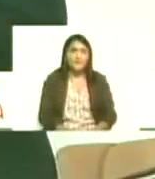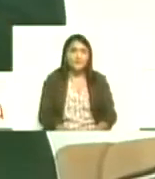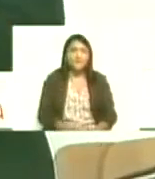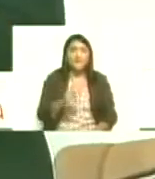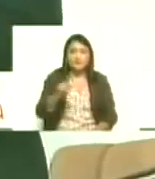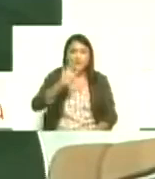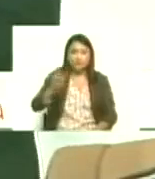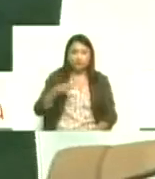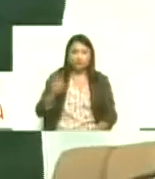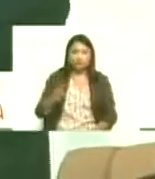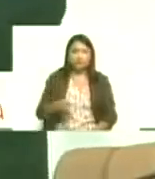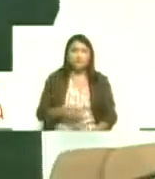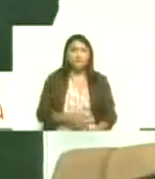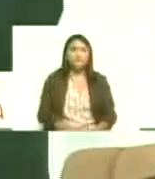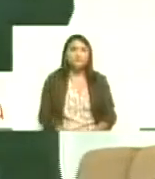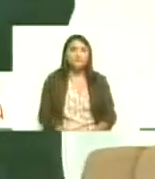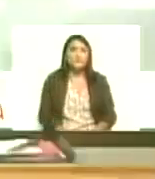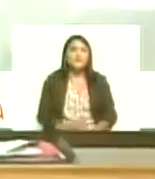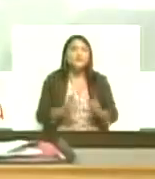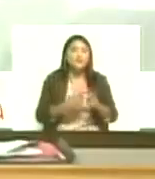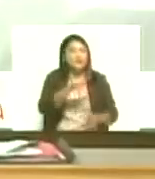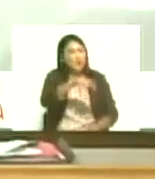arbitral. Que este señor,